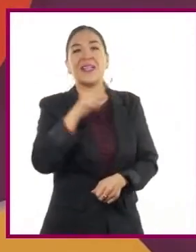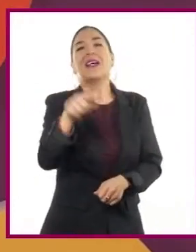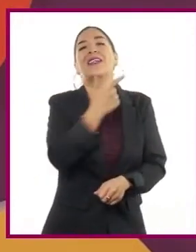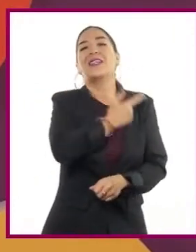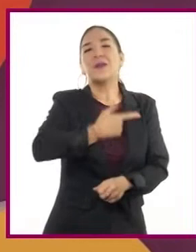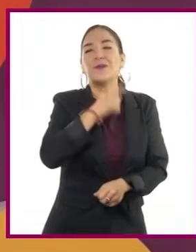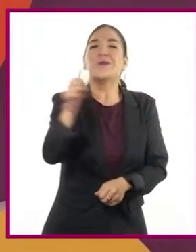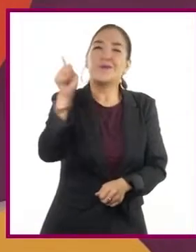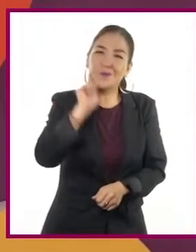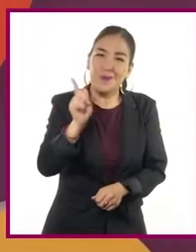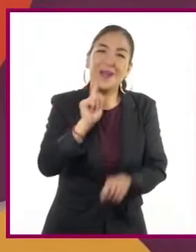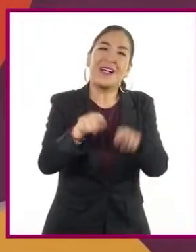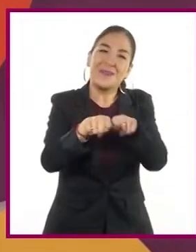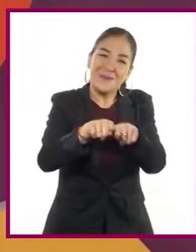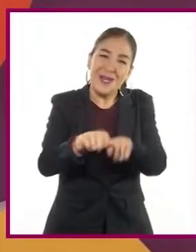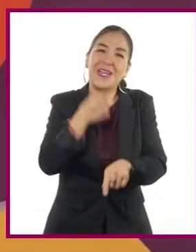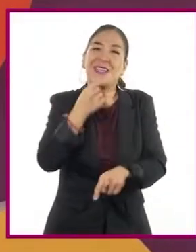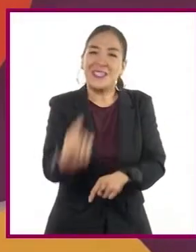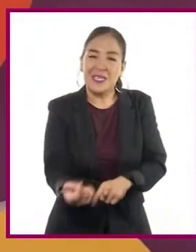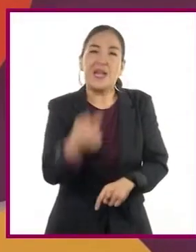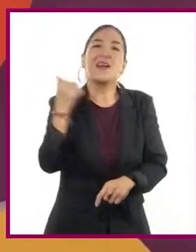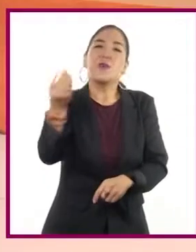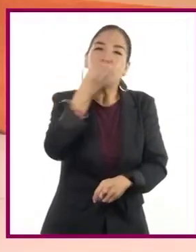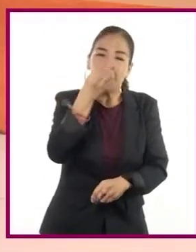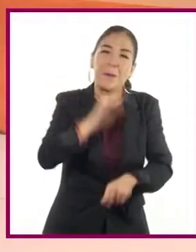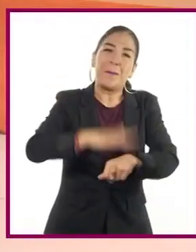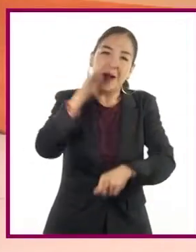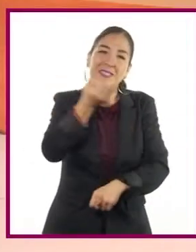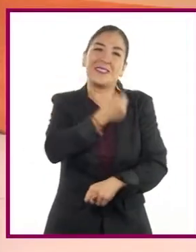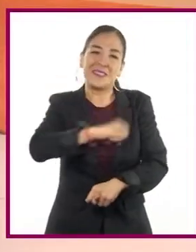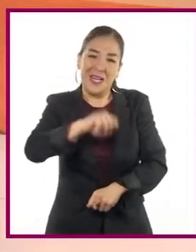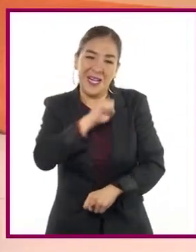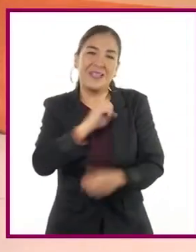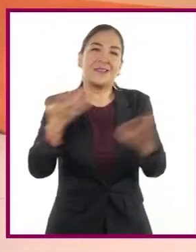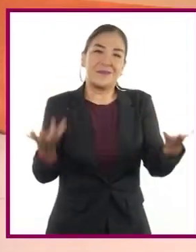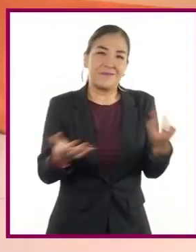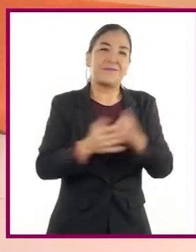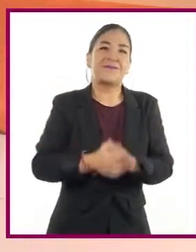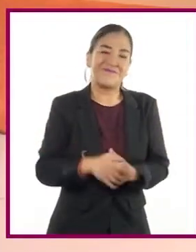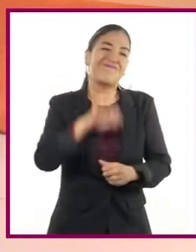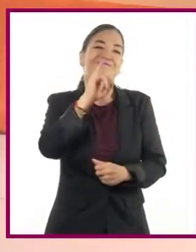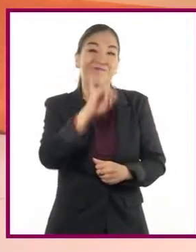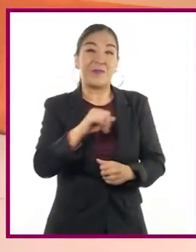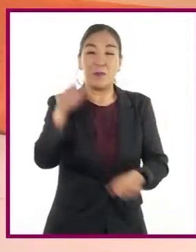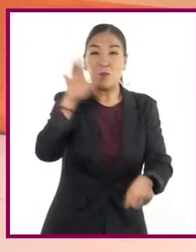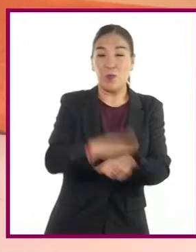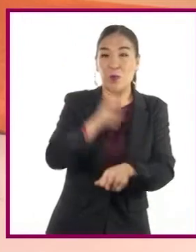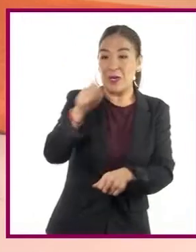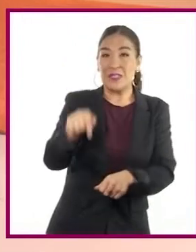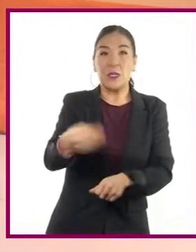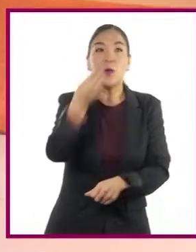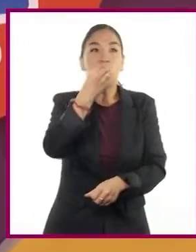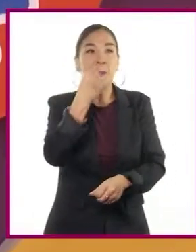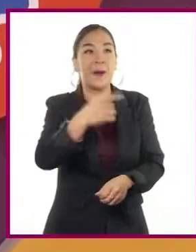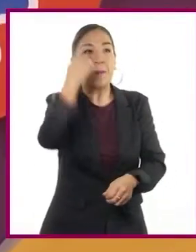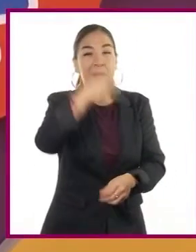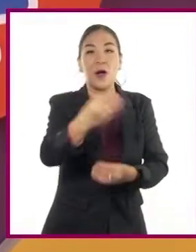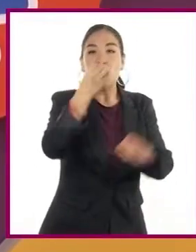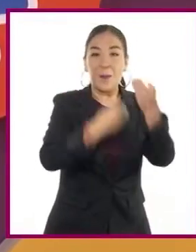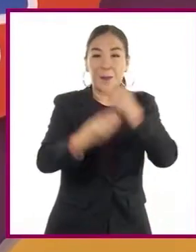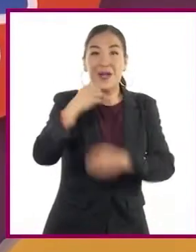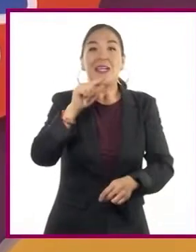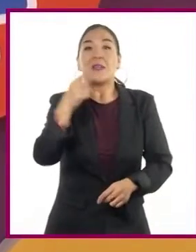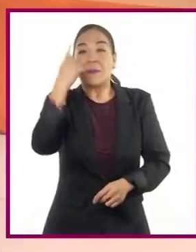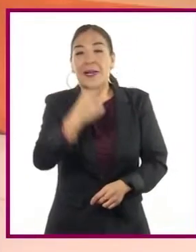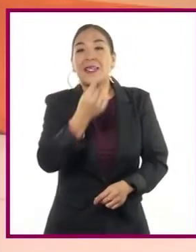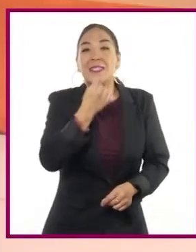Ana comiera alimentos saludables, con agrado. Sí, es que cuando los contenedores de alimentos para niñas y niños